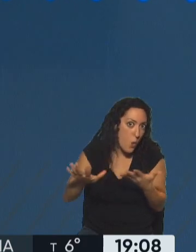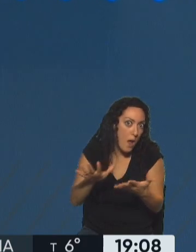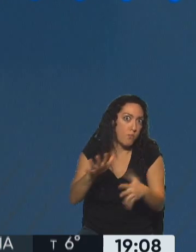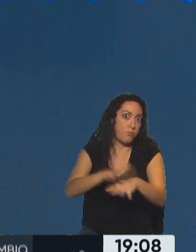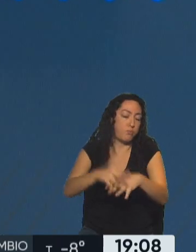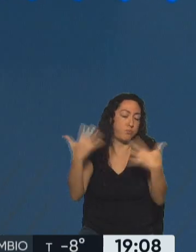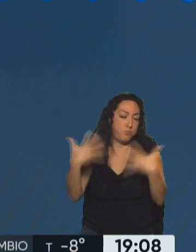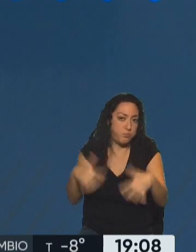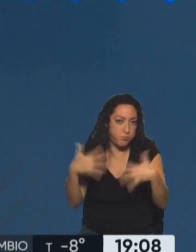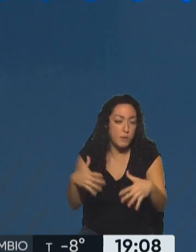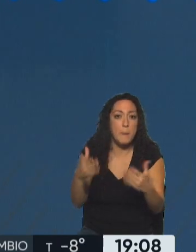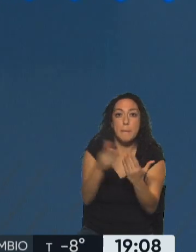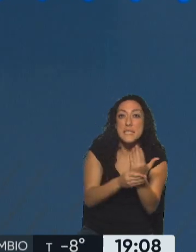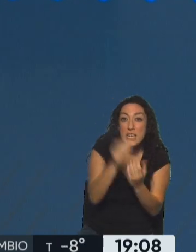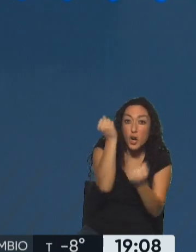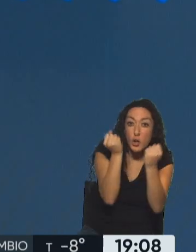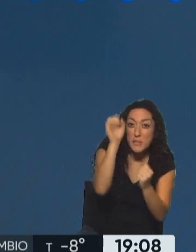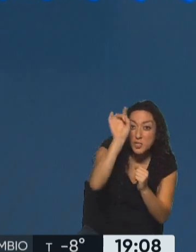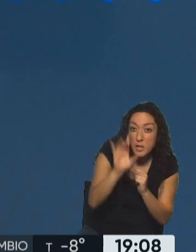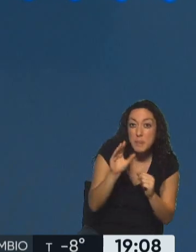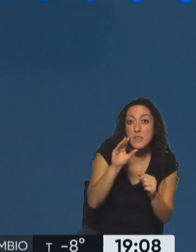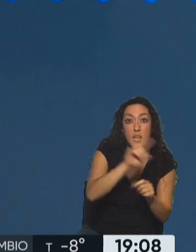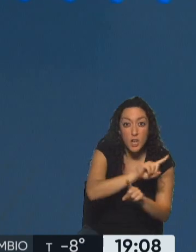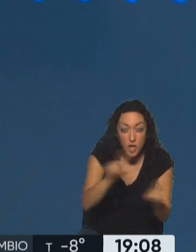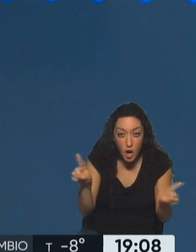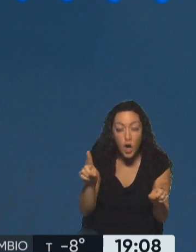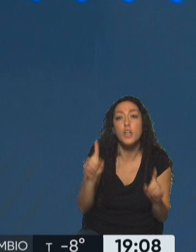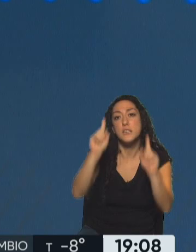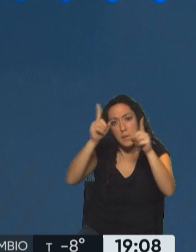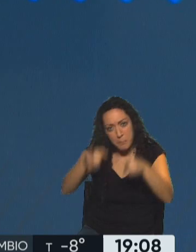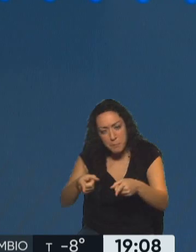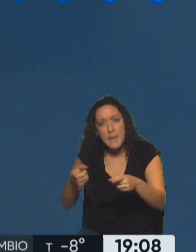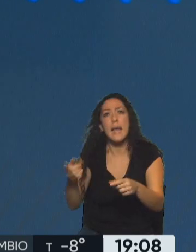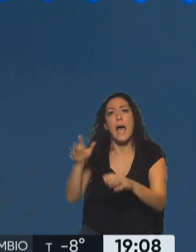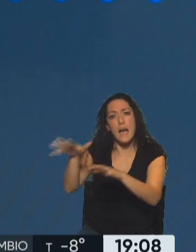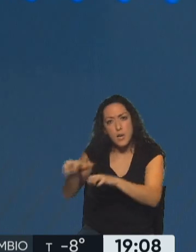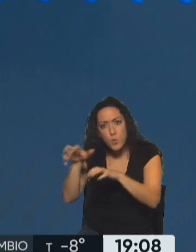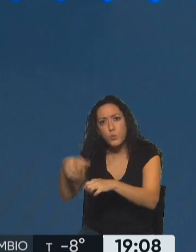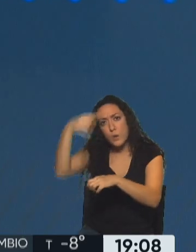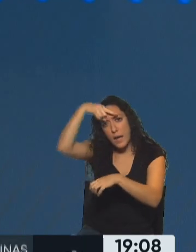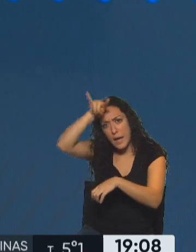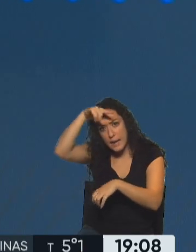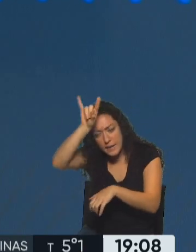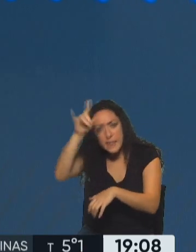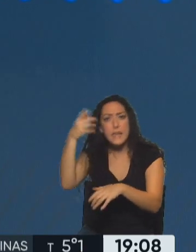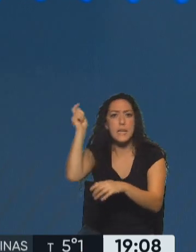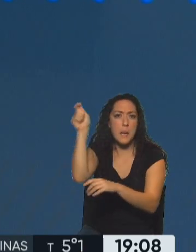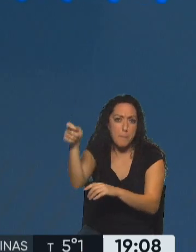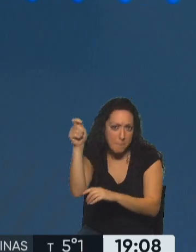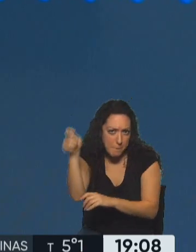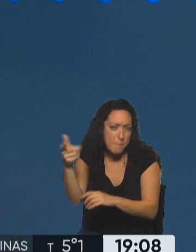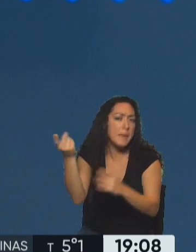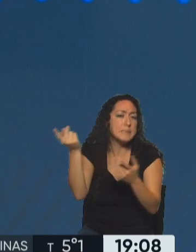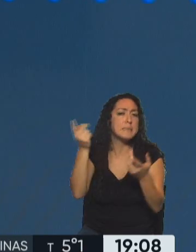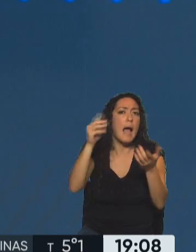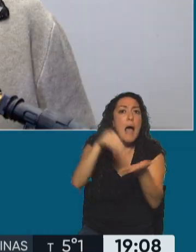su poder, el Ministerio de Economía, sino que además también el de Agricultura, Ganadería y Pesca, y también de